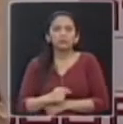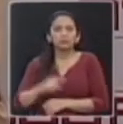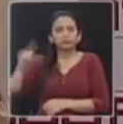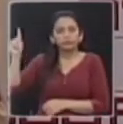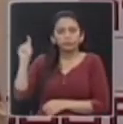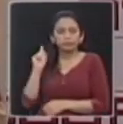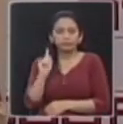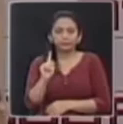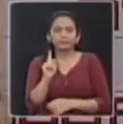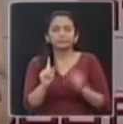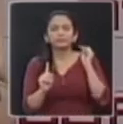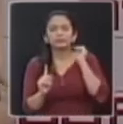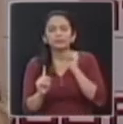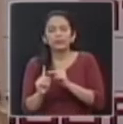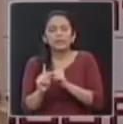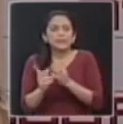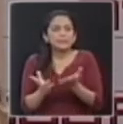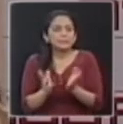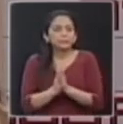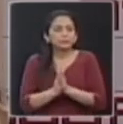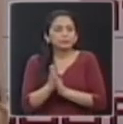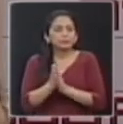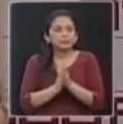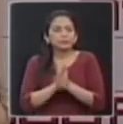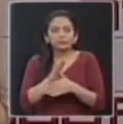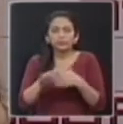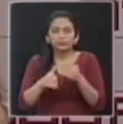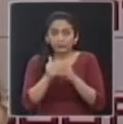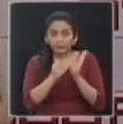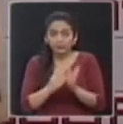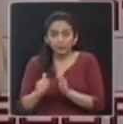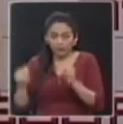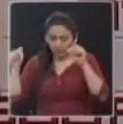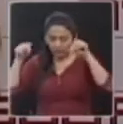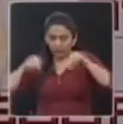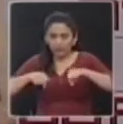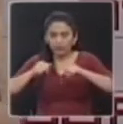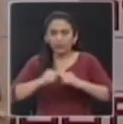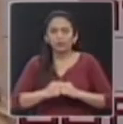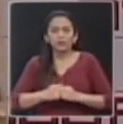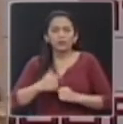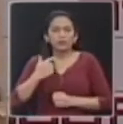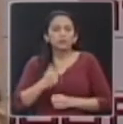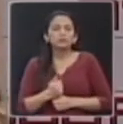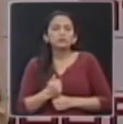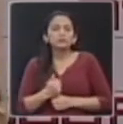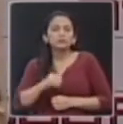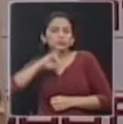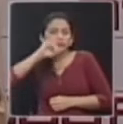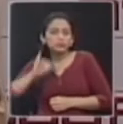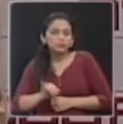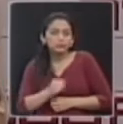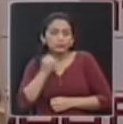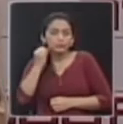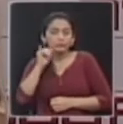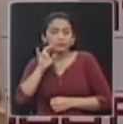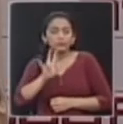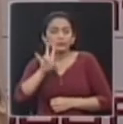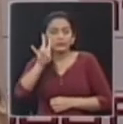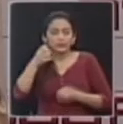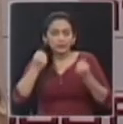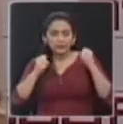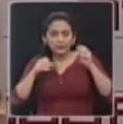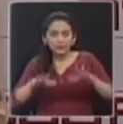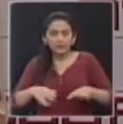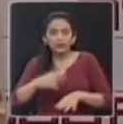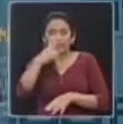vocero y quien maneja el bootcamp va a estar aquí el día jueves de 7 de septiembre en el